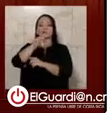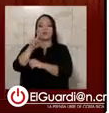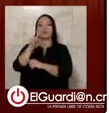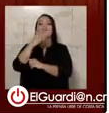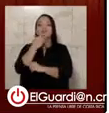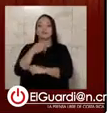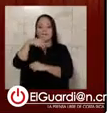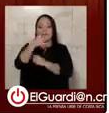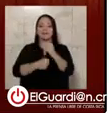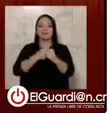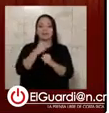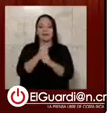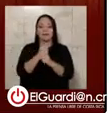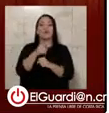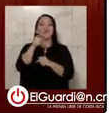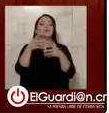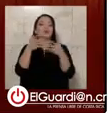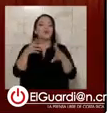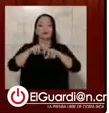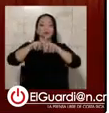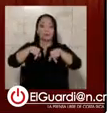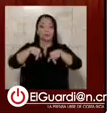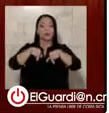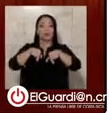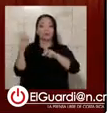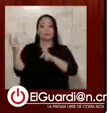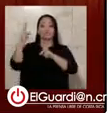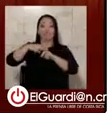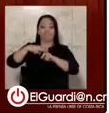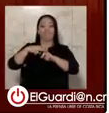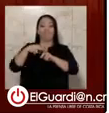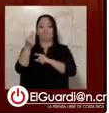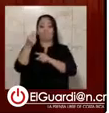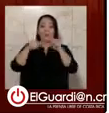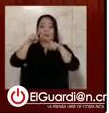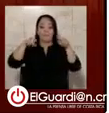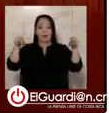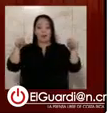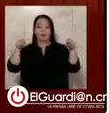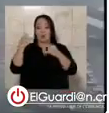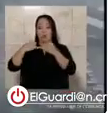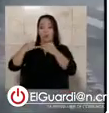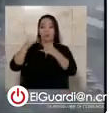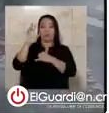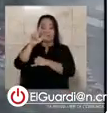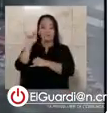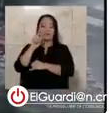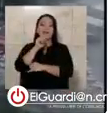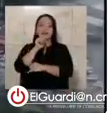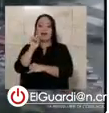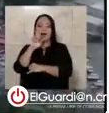año. Esto se debe a la suspensión de la aplicación del costo variable de generación en el último trimestre por parte de la ARECEP para